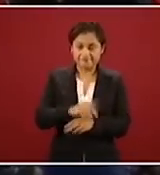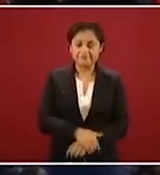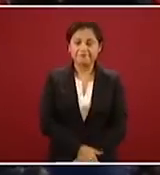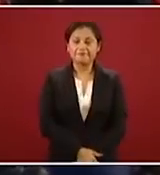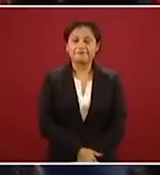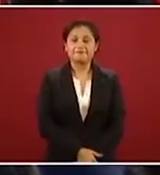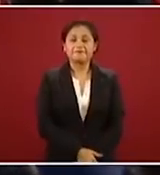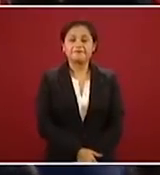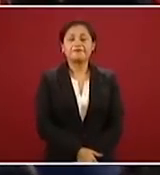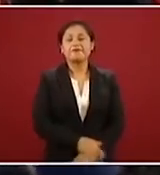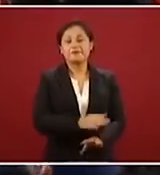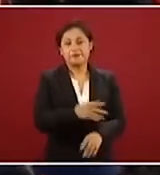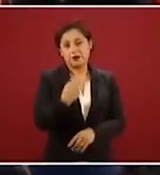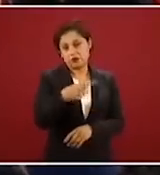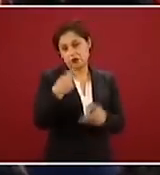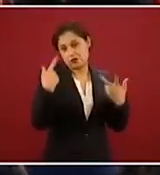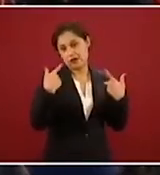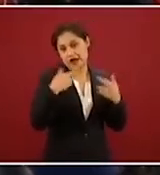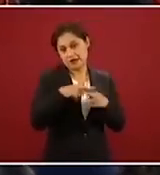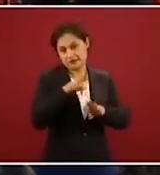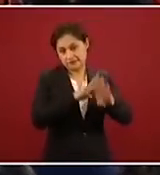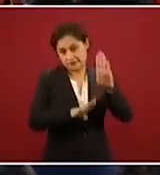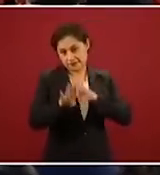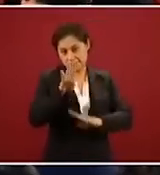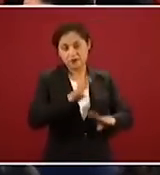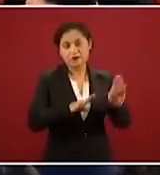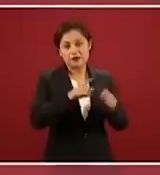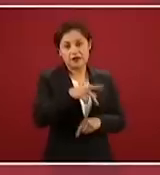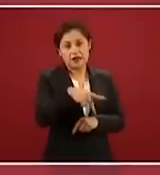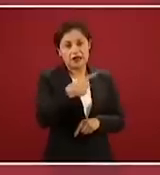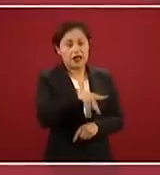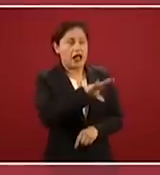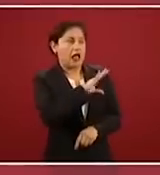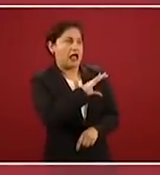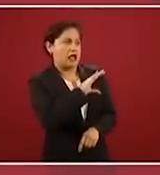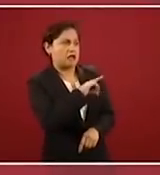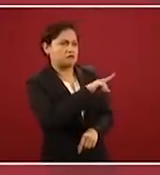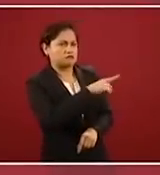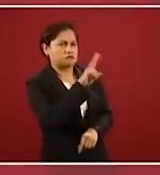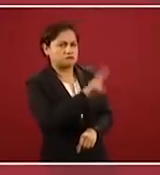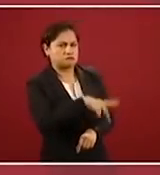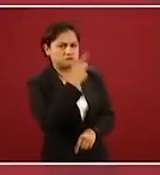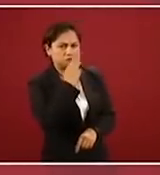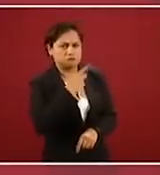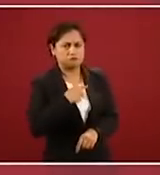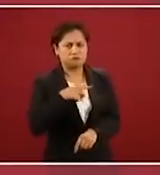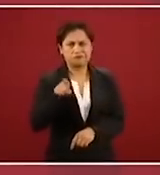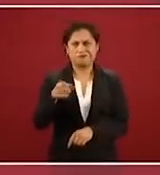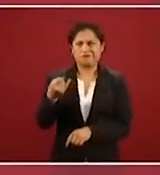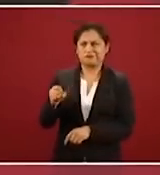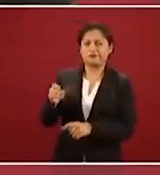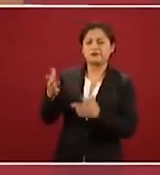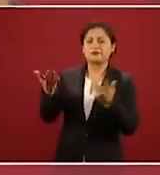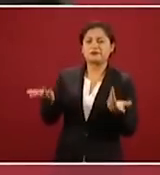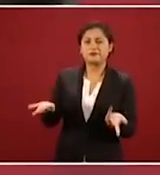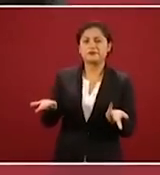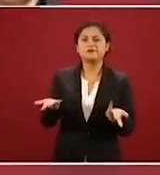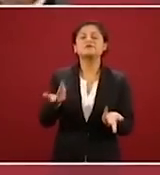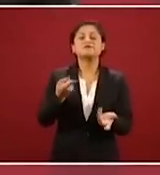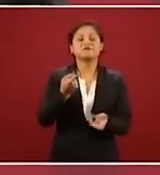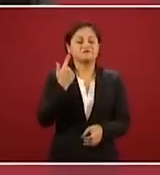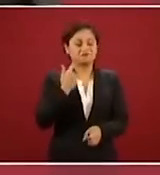en este caso al maestro de biología. Pero constaté de que nos hace falta